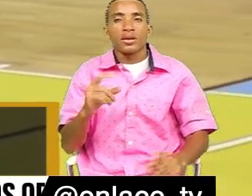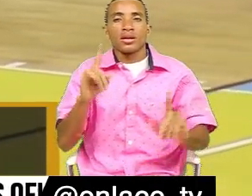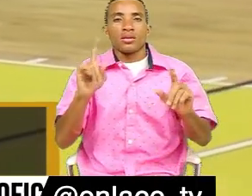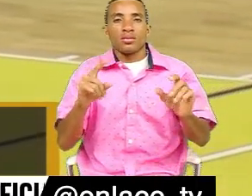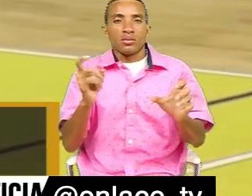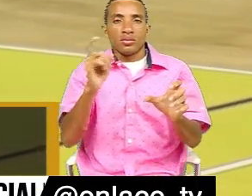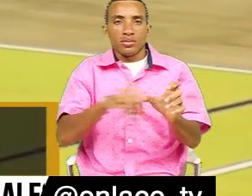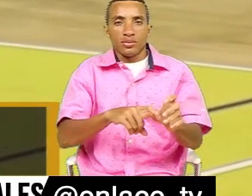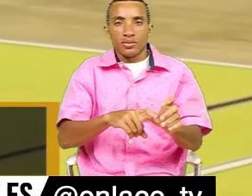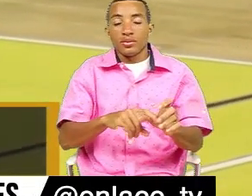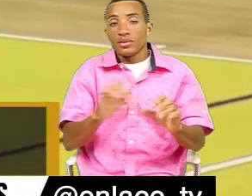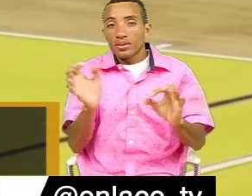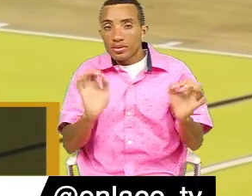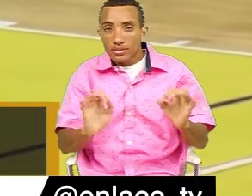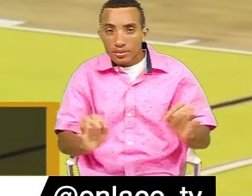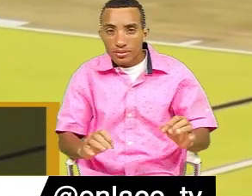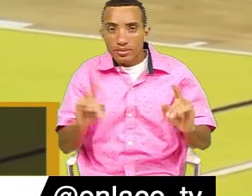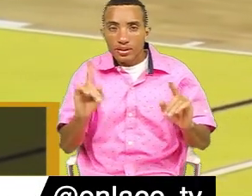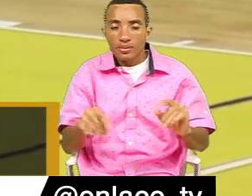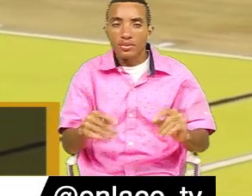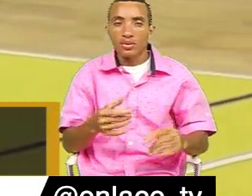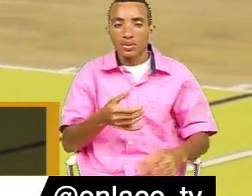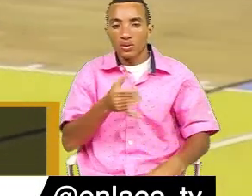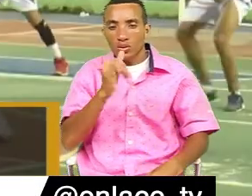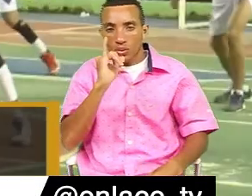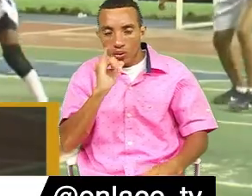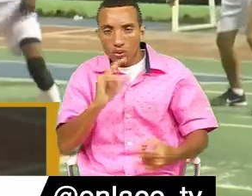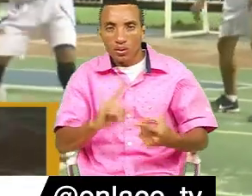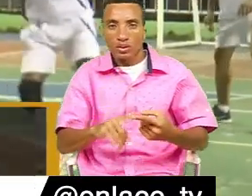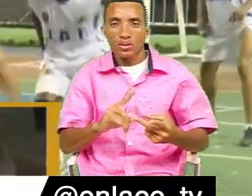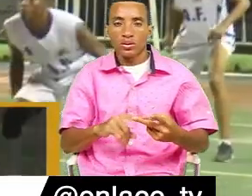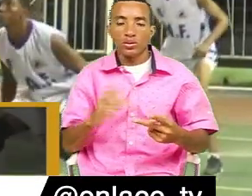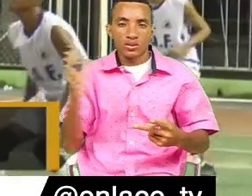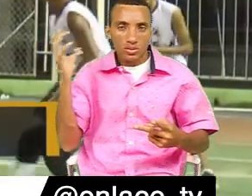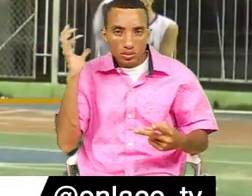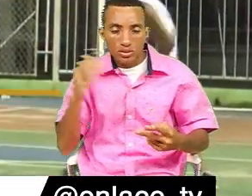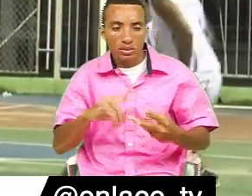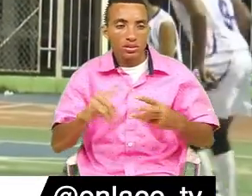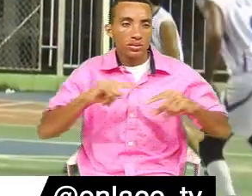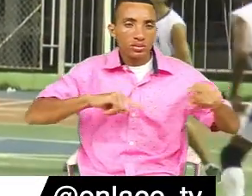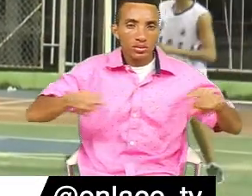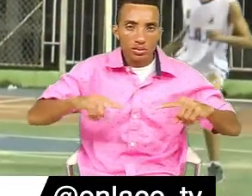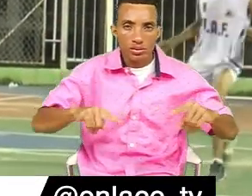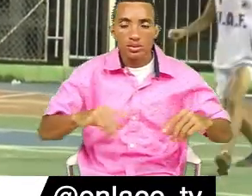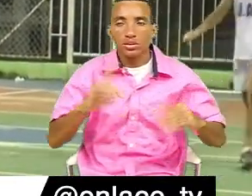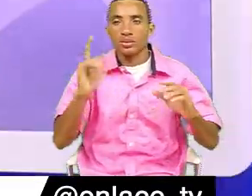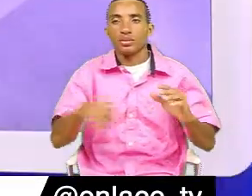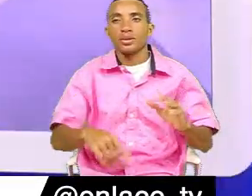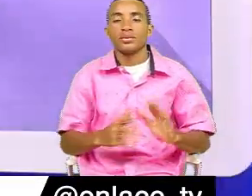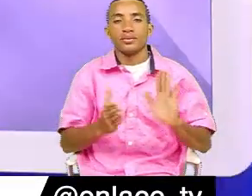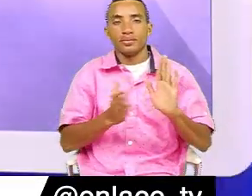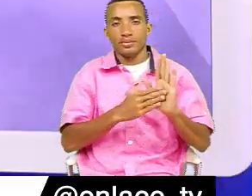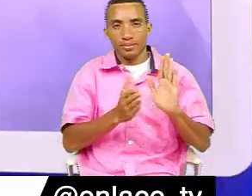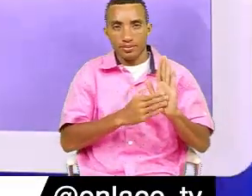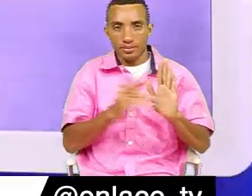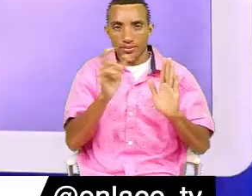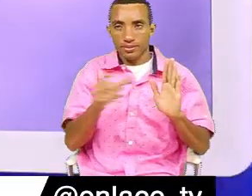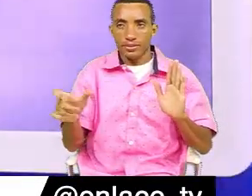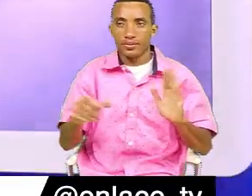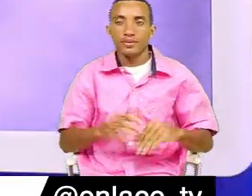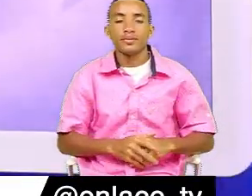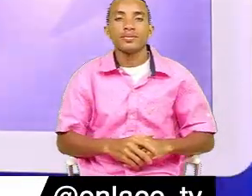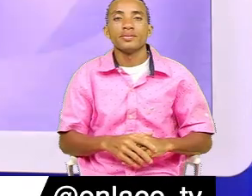319-491-4464. La organización ofrecerá hidratación, sonido, personal de logística y juzgamiento certificado. Desde hoy